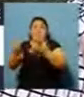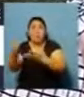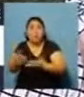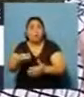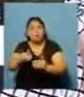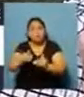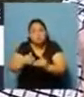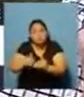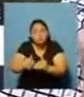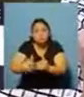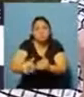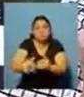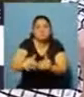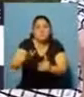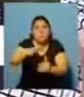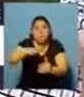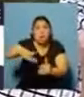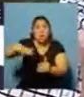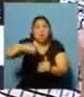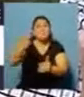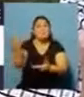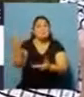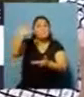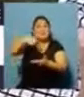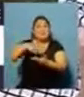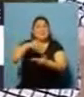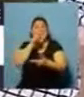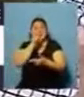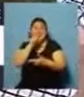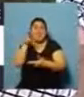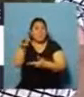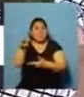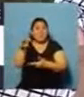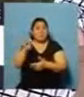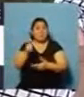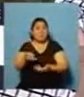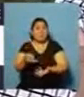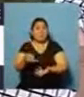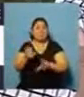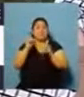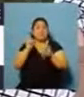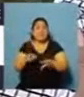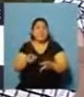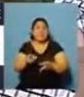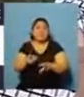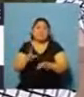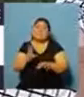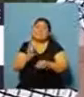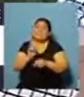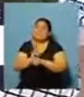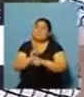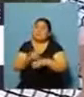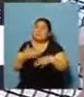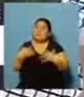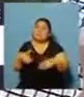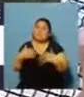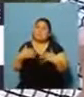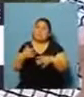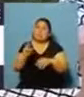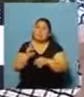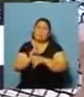avanza hacia la zona del Parque Nacional Calilegua, donde los mayores efectivos y la